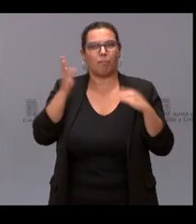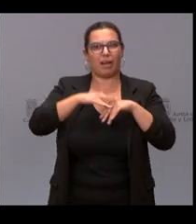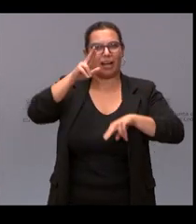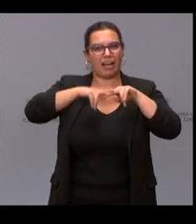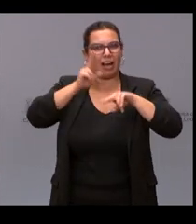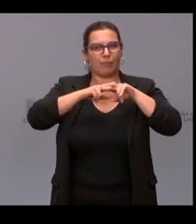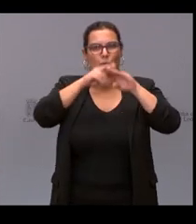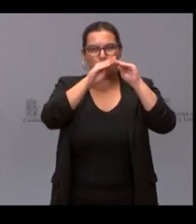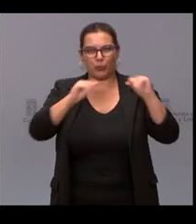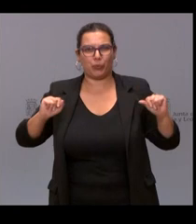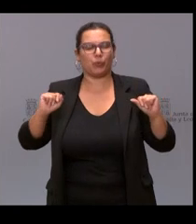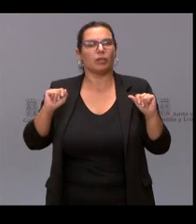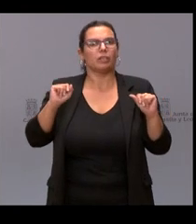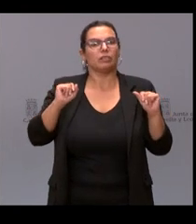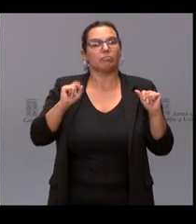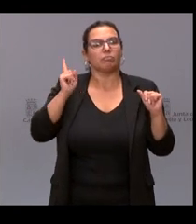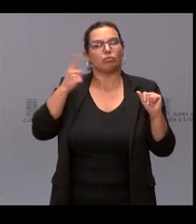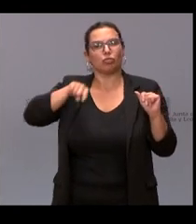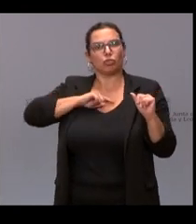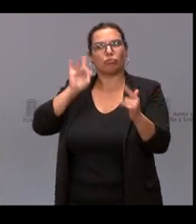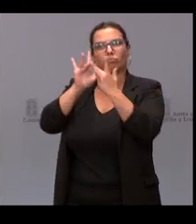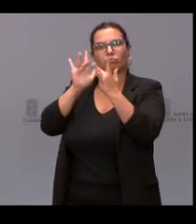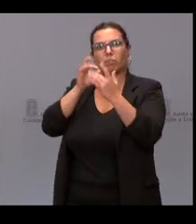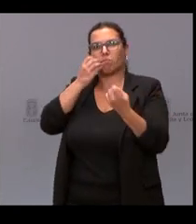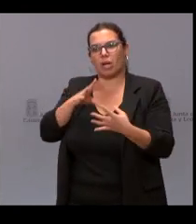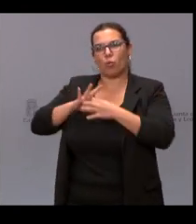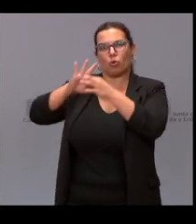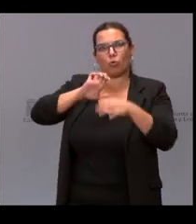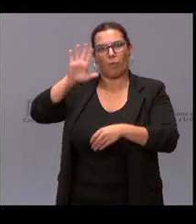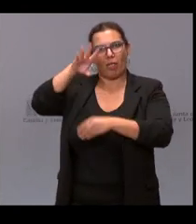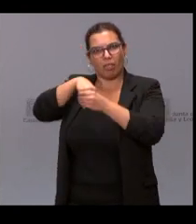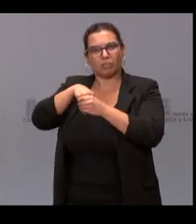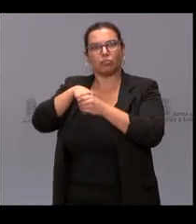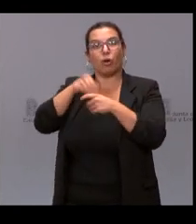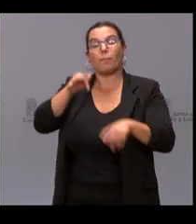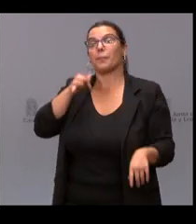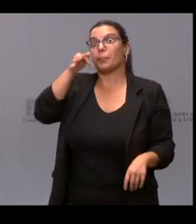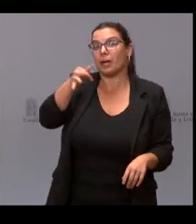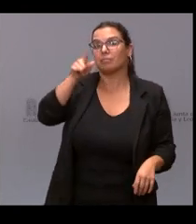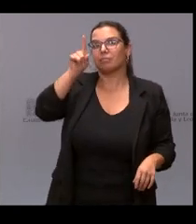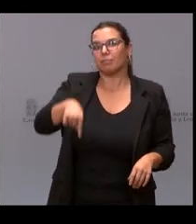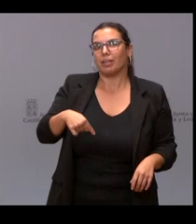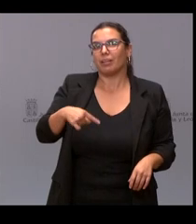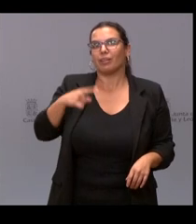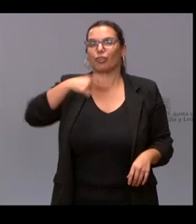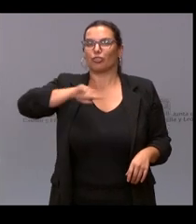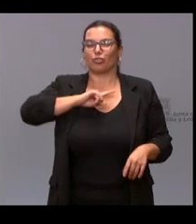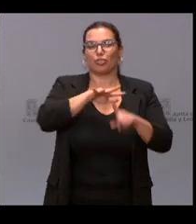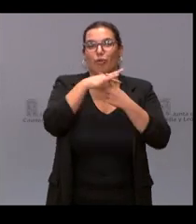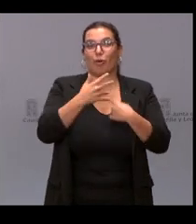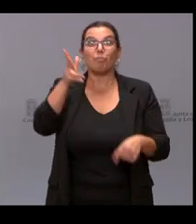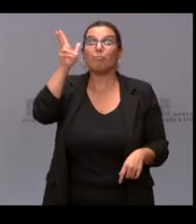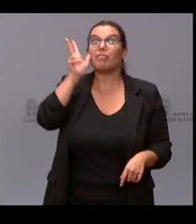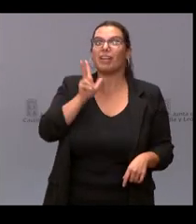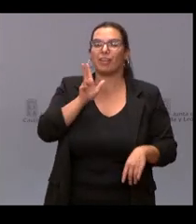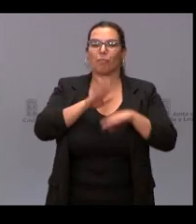descarbonización. Somos un país con una buena relación con la Unión Europea, formamos parte de la Unión Europea, pero además tenemos una posición de privilegio en relación con